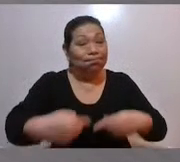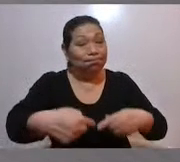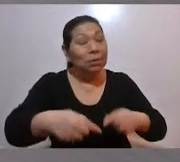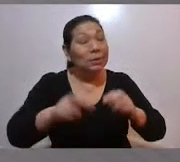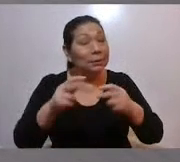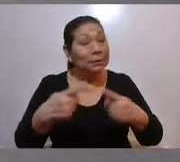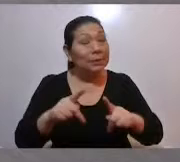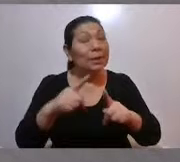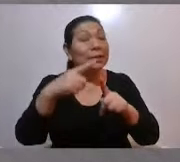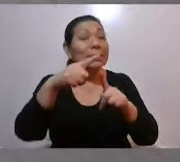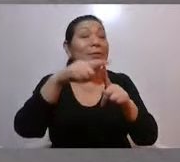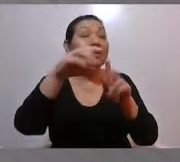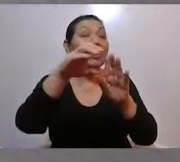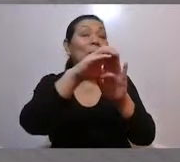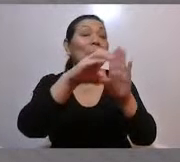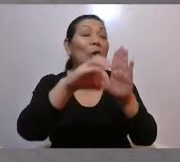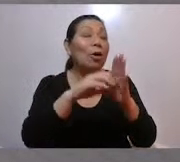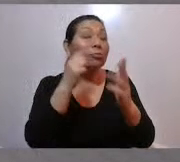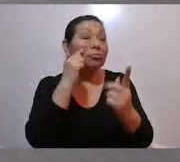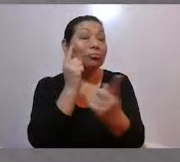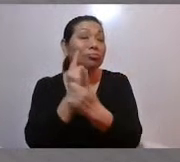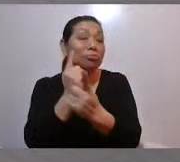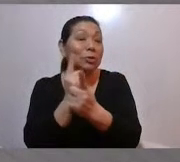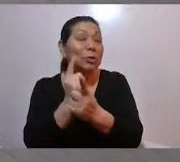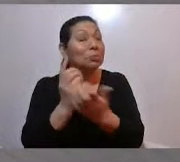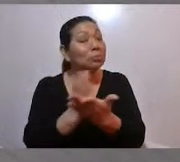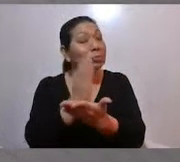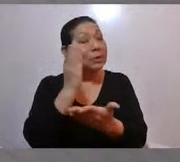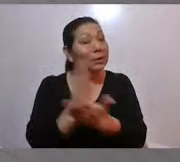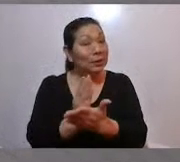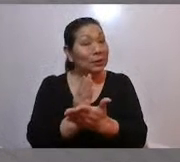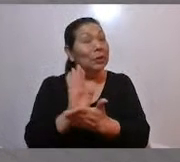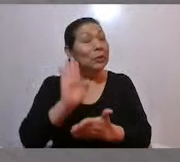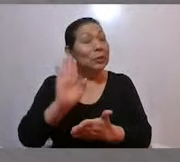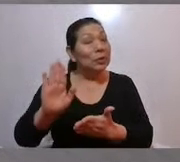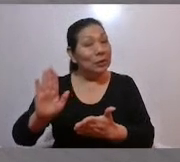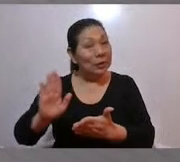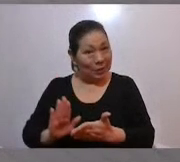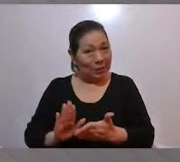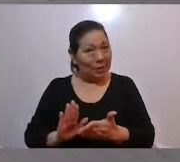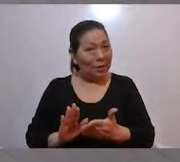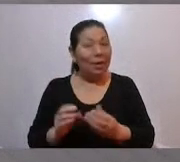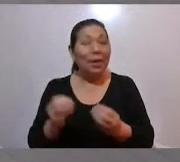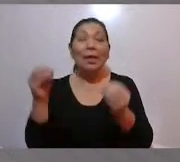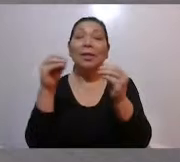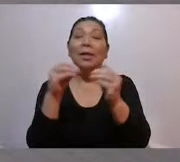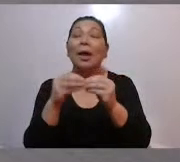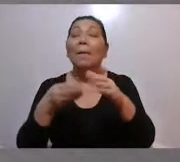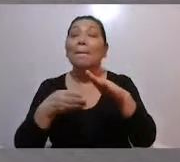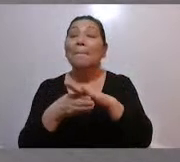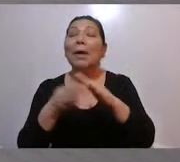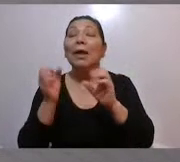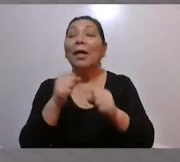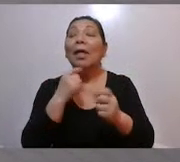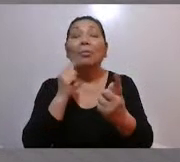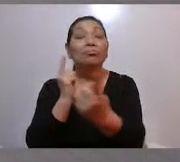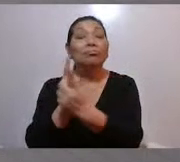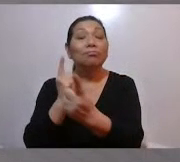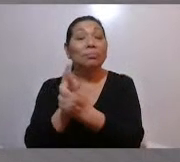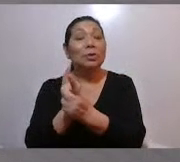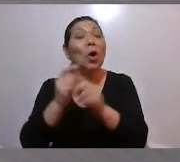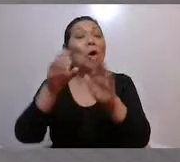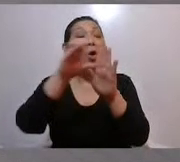proceso competencial, que permite al Tribunal Constitucional conocer de los conflictos que se susciten sobre las competencias o atribuciones